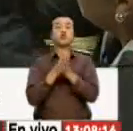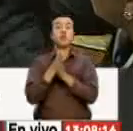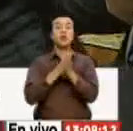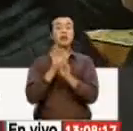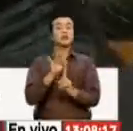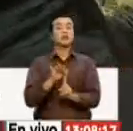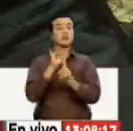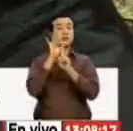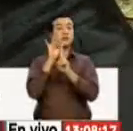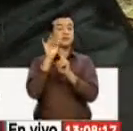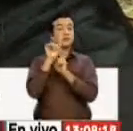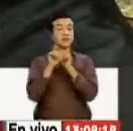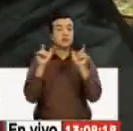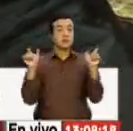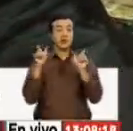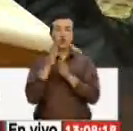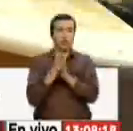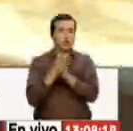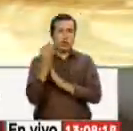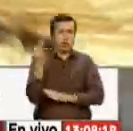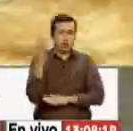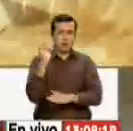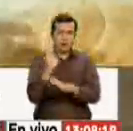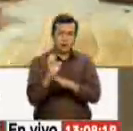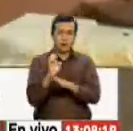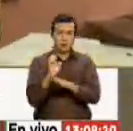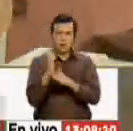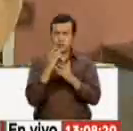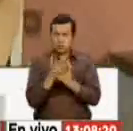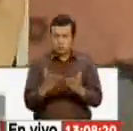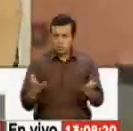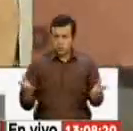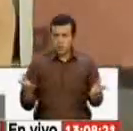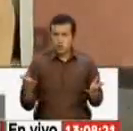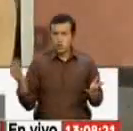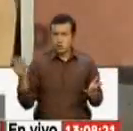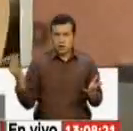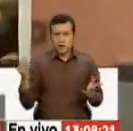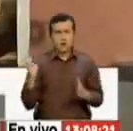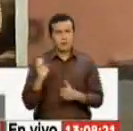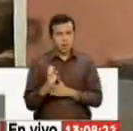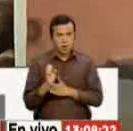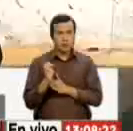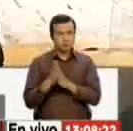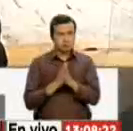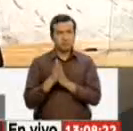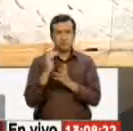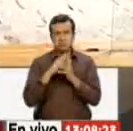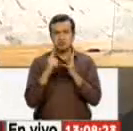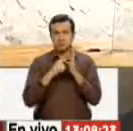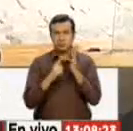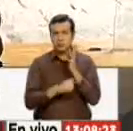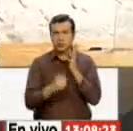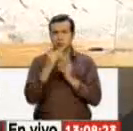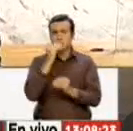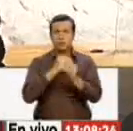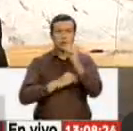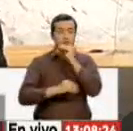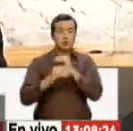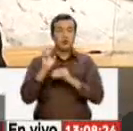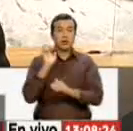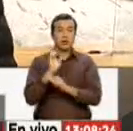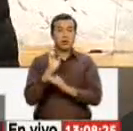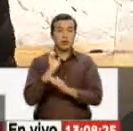Nosotros utilizamos solo cacao ecuatoriano, utilizamos solo nacional arriba. Probar un poco de chocolate aquí en